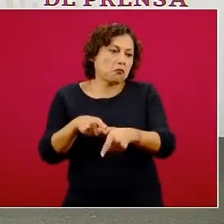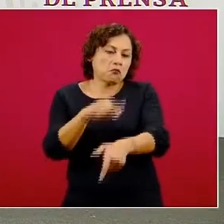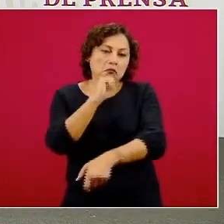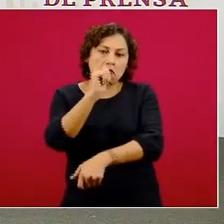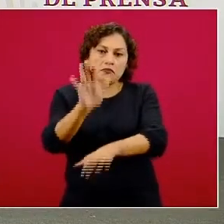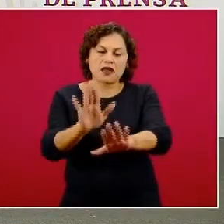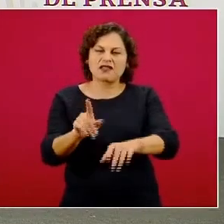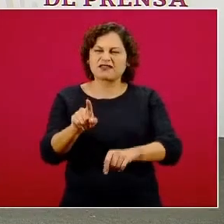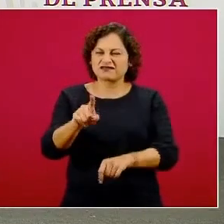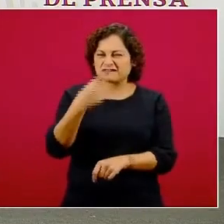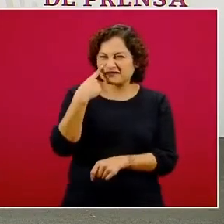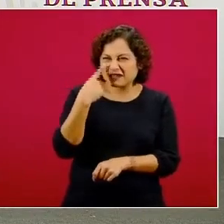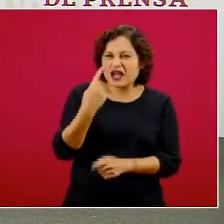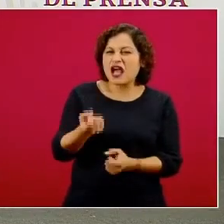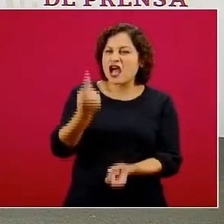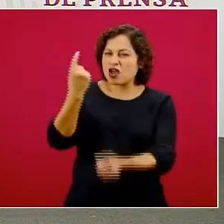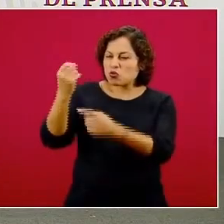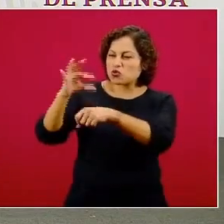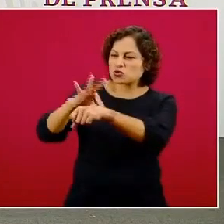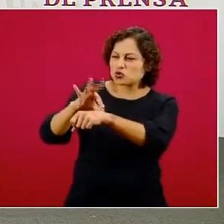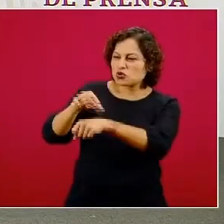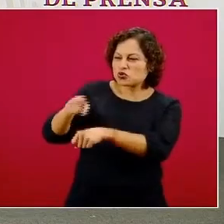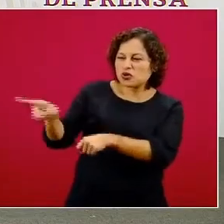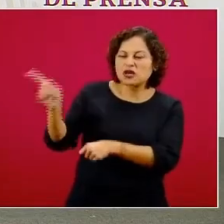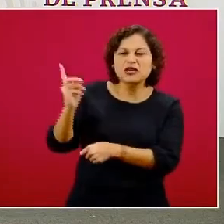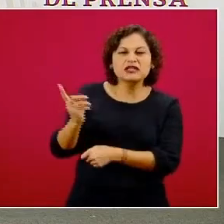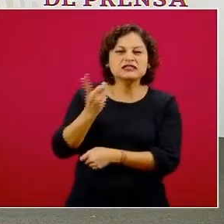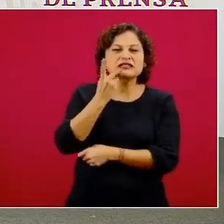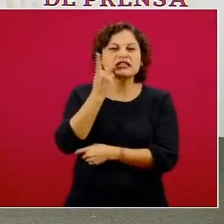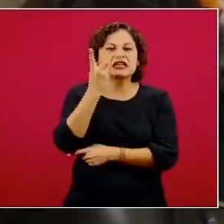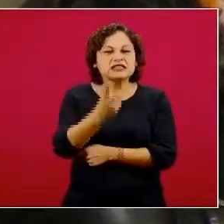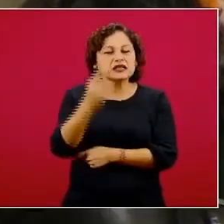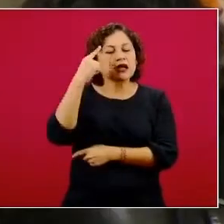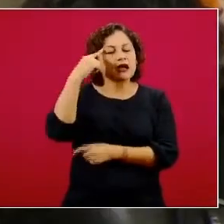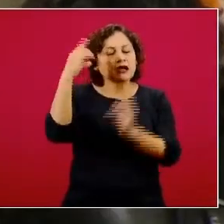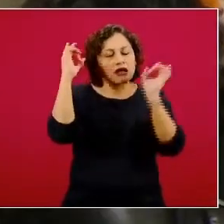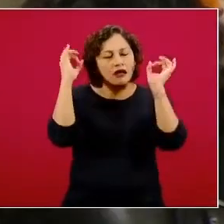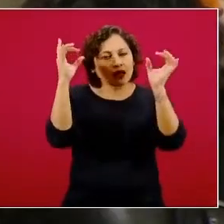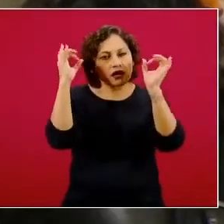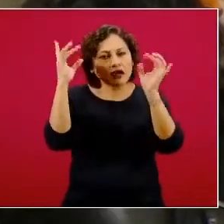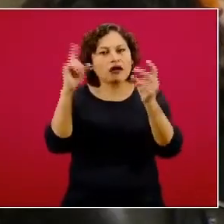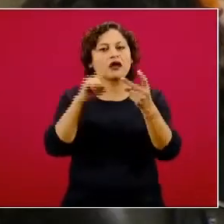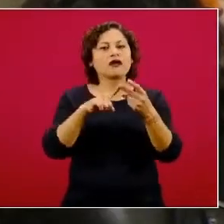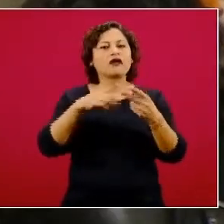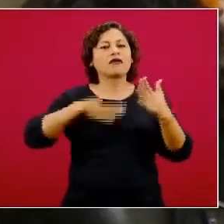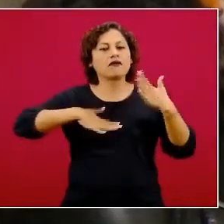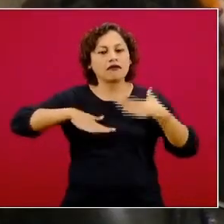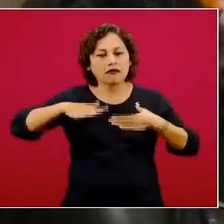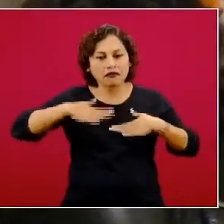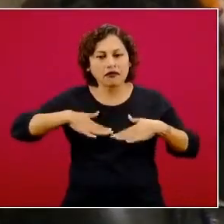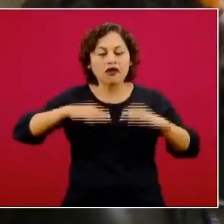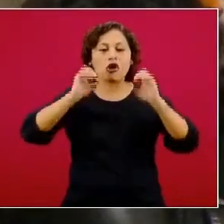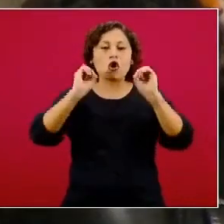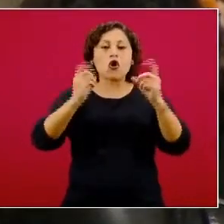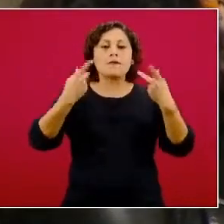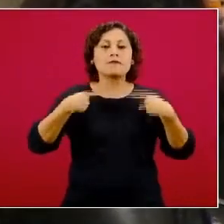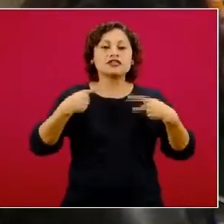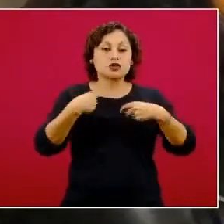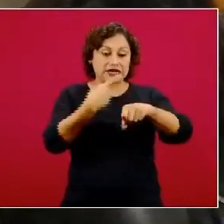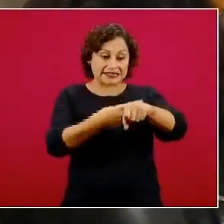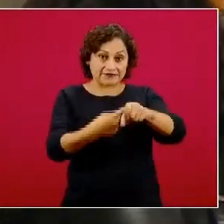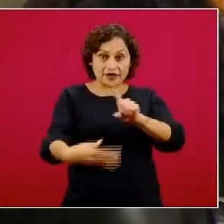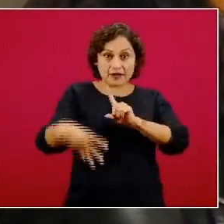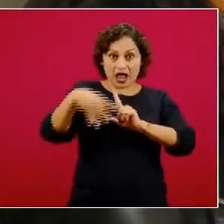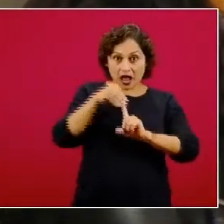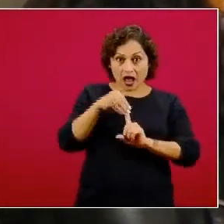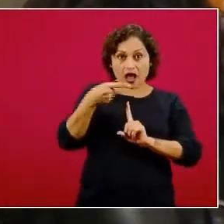dolor de cabeza, fatiga, incluso en personas asintomáticas o personas con síntomas muy leves. Tenemos